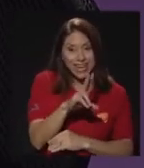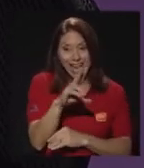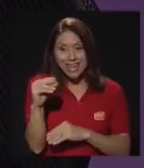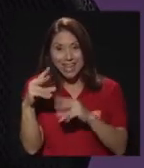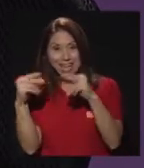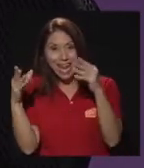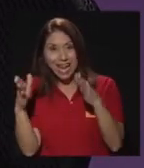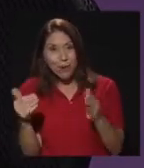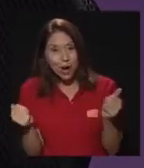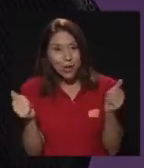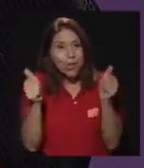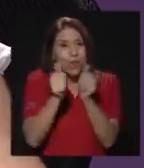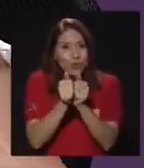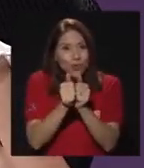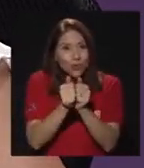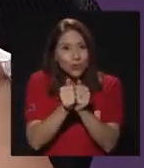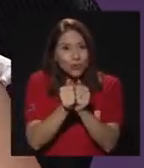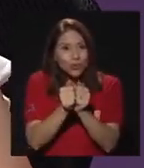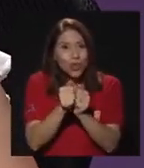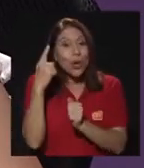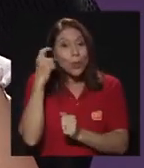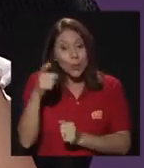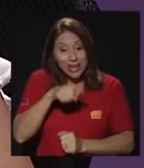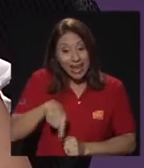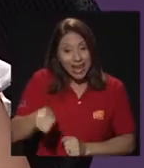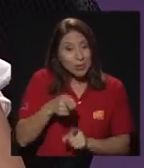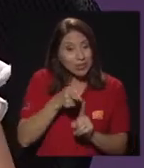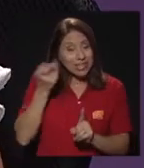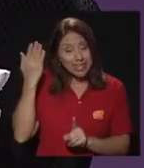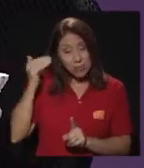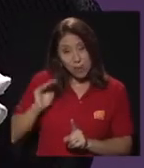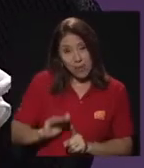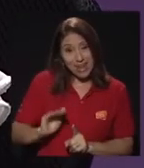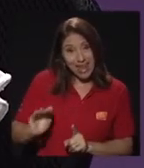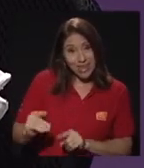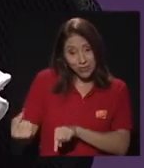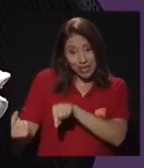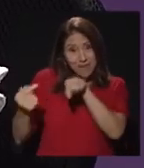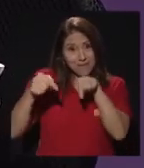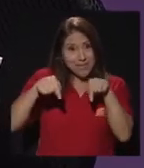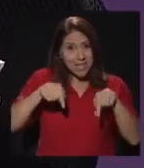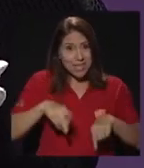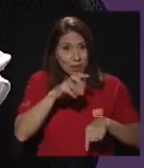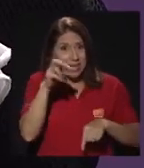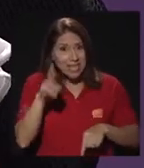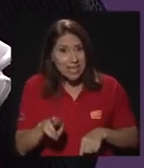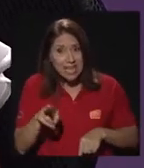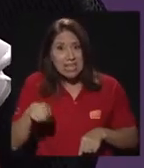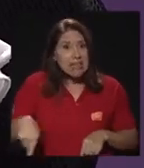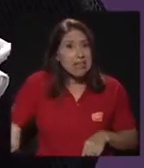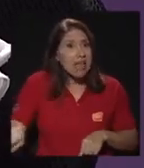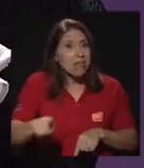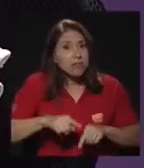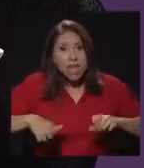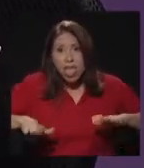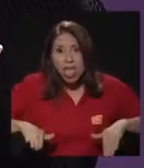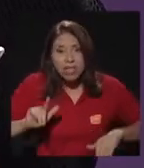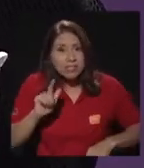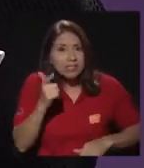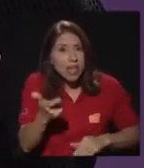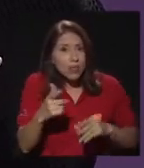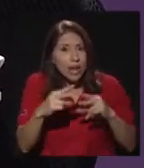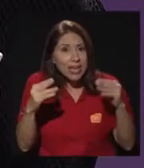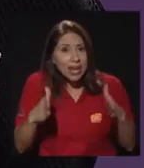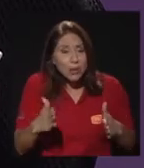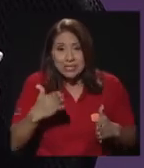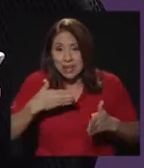bien decirlo, son chiquitos que los hemos traído desde muy pequeños y curiosamente no tienen cédula nicaragüense. Mis hijos